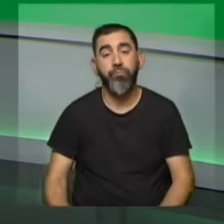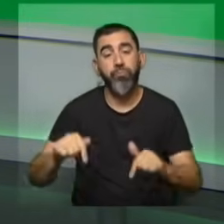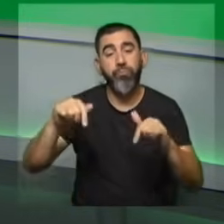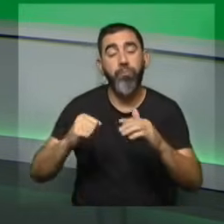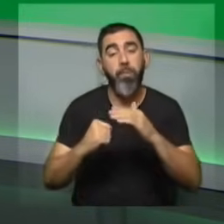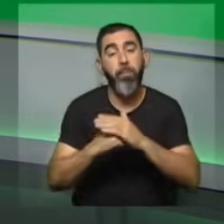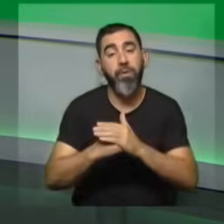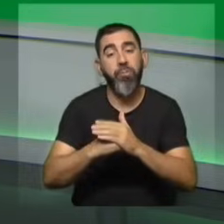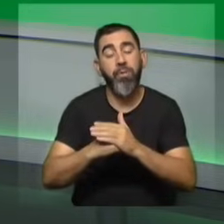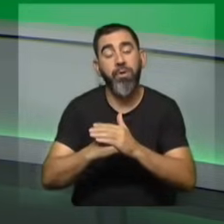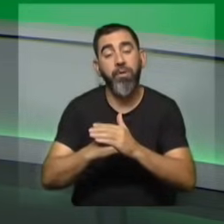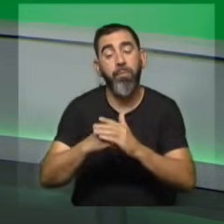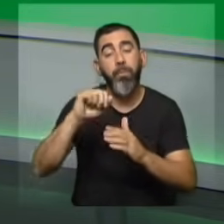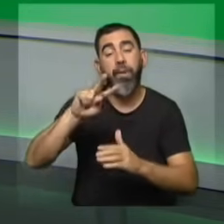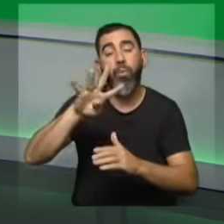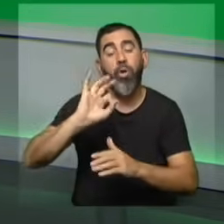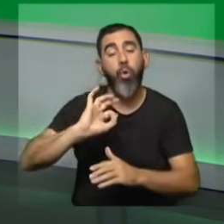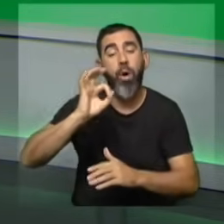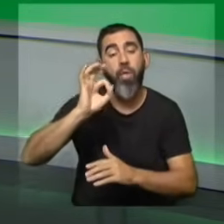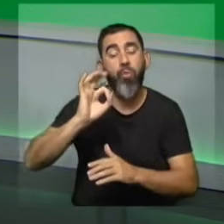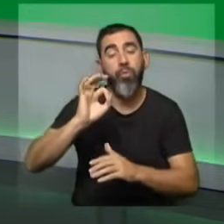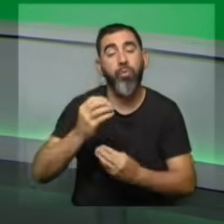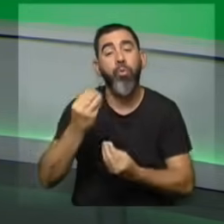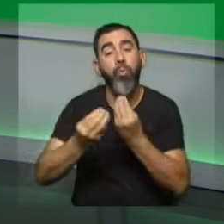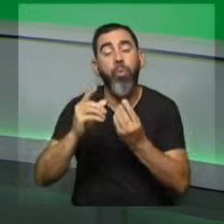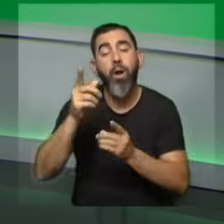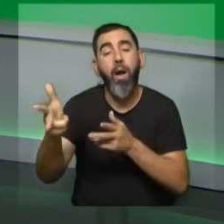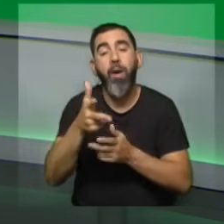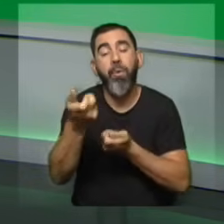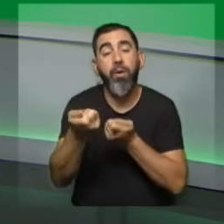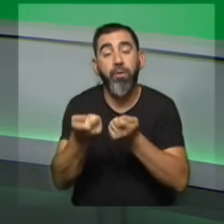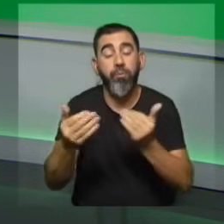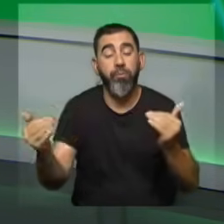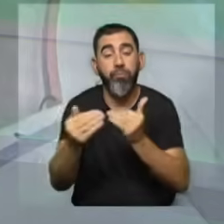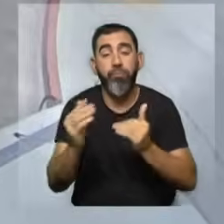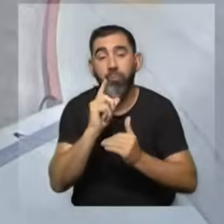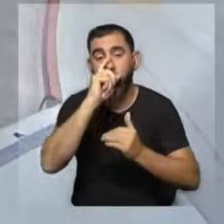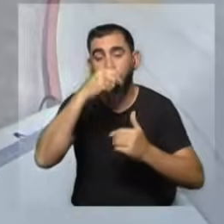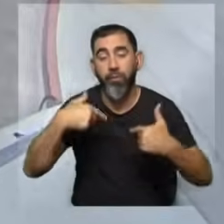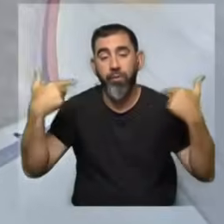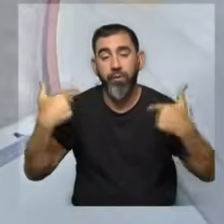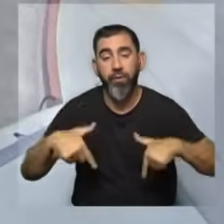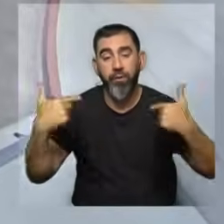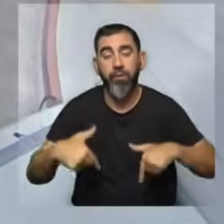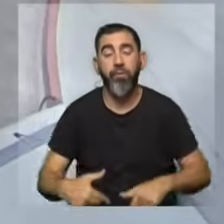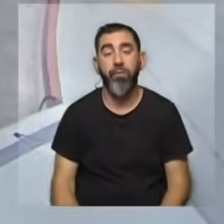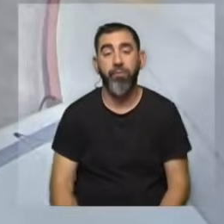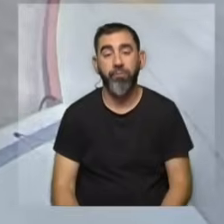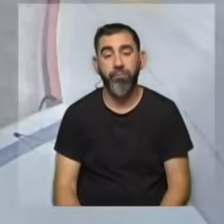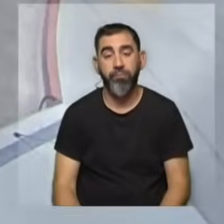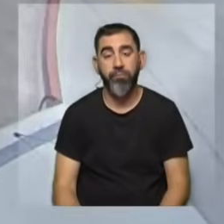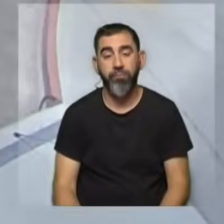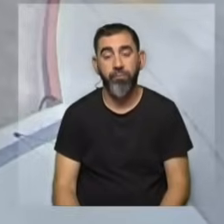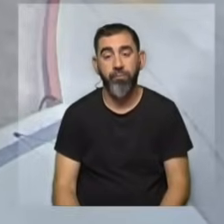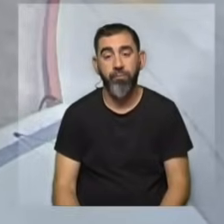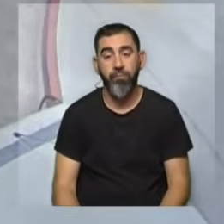una máxima anunciada por inumet de 24 gr vamos a ver algunas de las cámaras del centro de gestión de movilidad de la intendencia de Montevideo